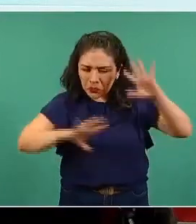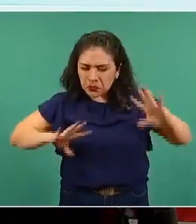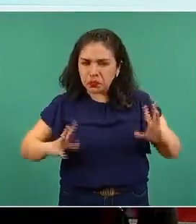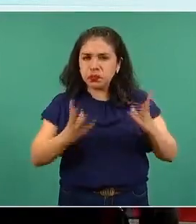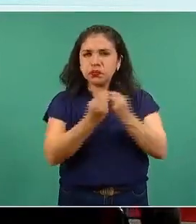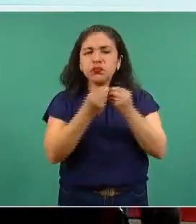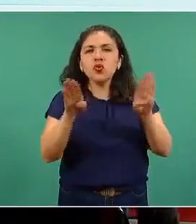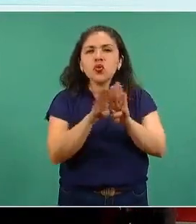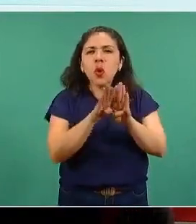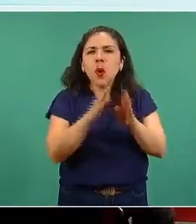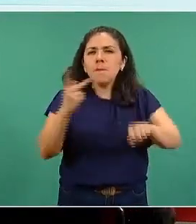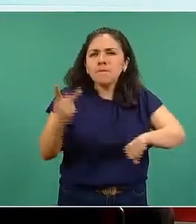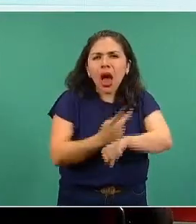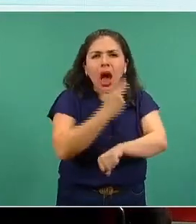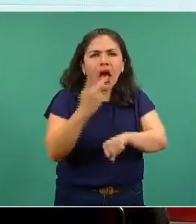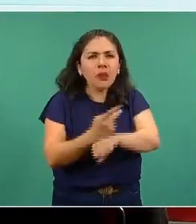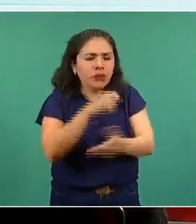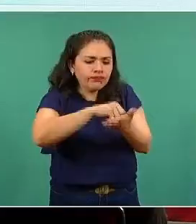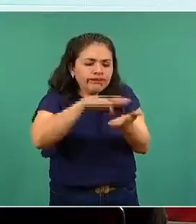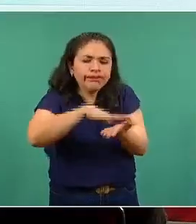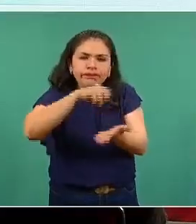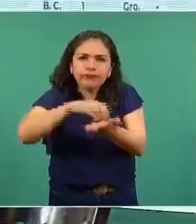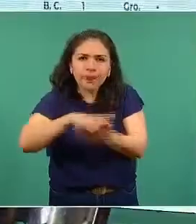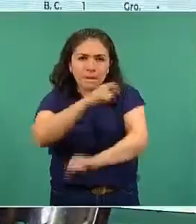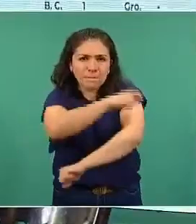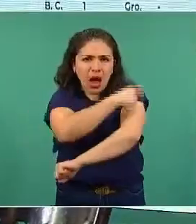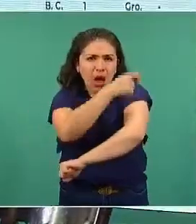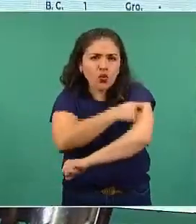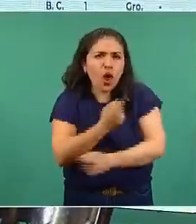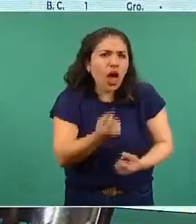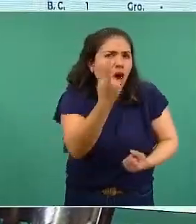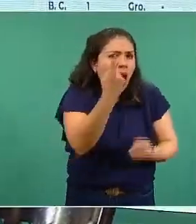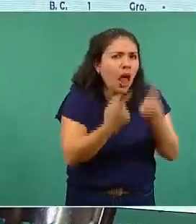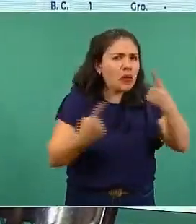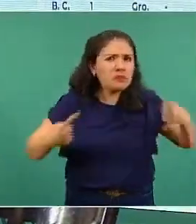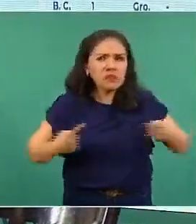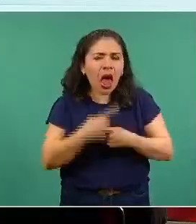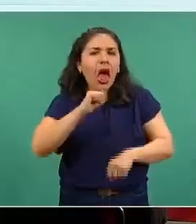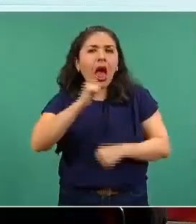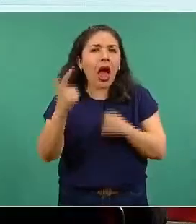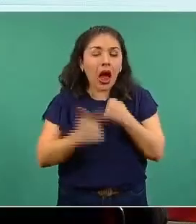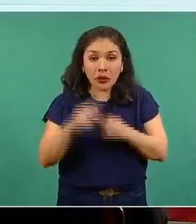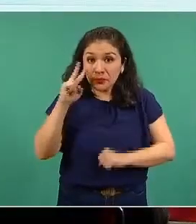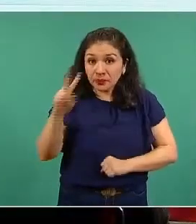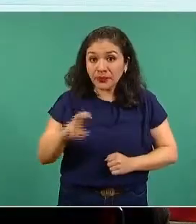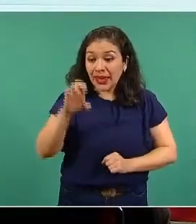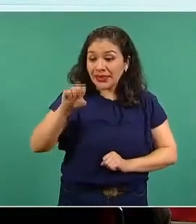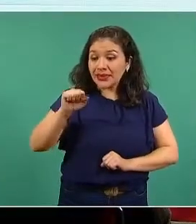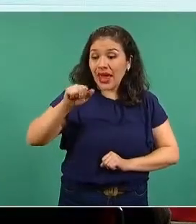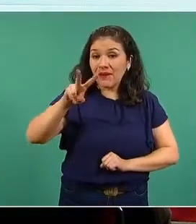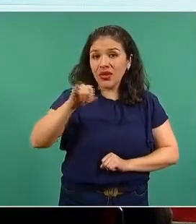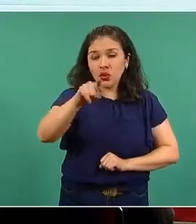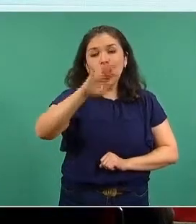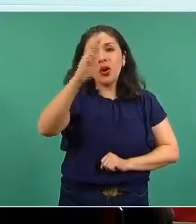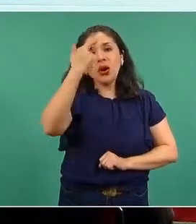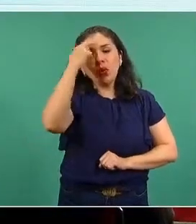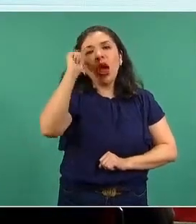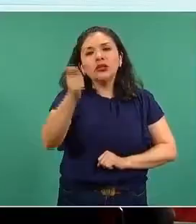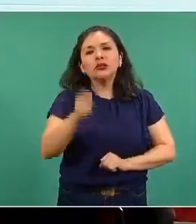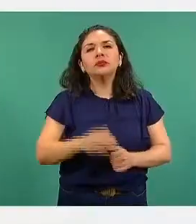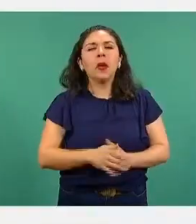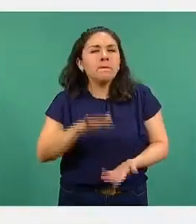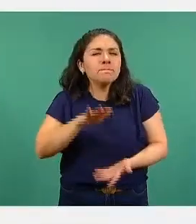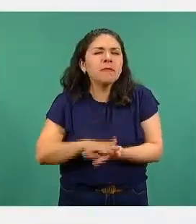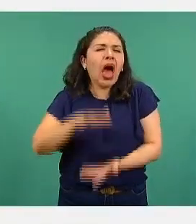la medida en que se van presentando vacunación, se presentan estos ESAVIS. Y los ESAVIS, recordar, son en su